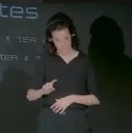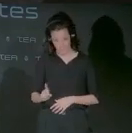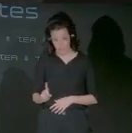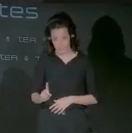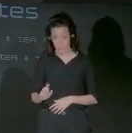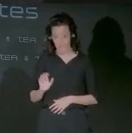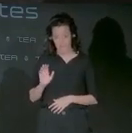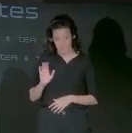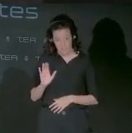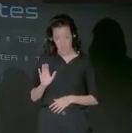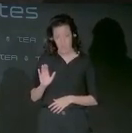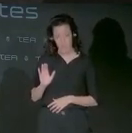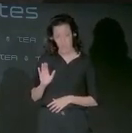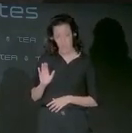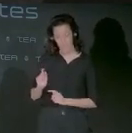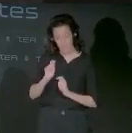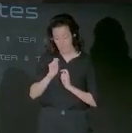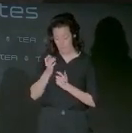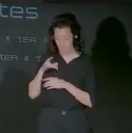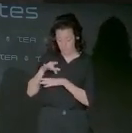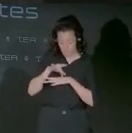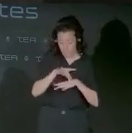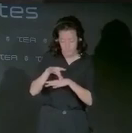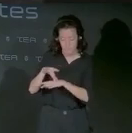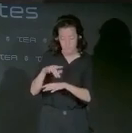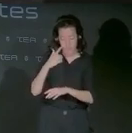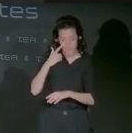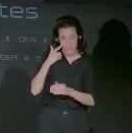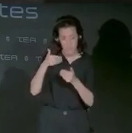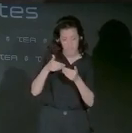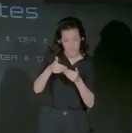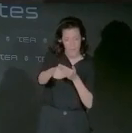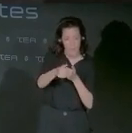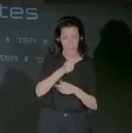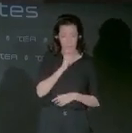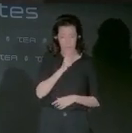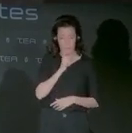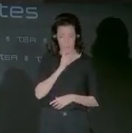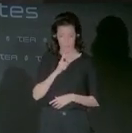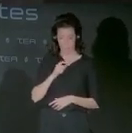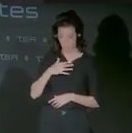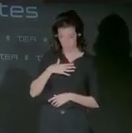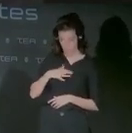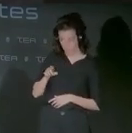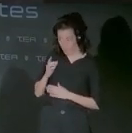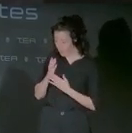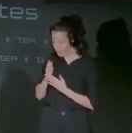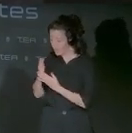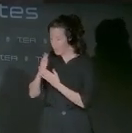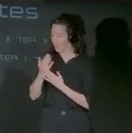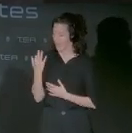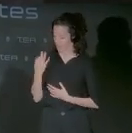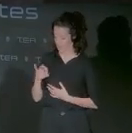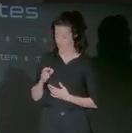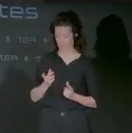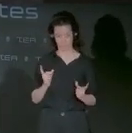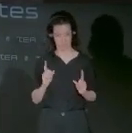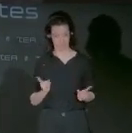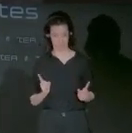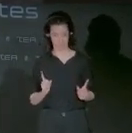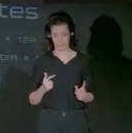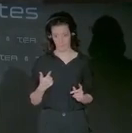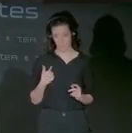sirviendo como para ver hacia dónde va a ir y podemos trabajar sobre ello y adelantarnos a esos problemas. Entonces, yo tengo fe en ese futuro para que lo